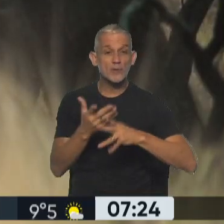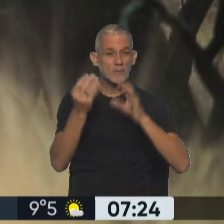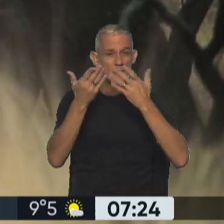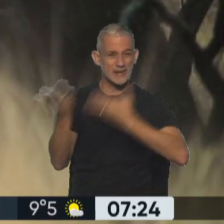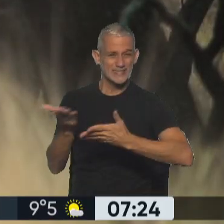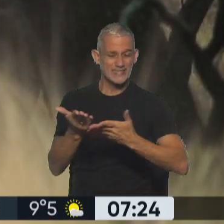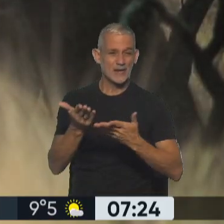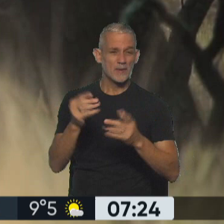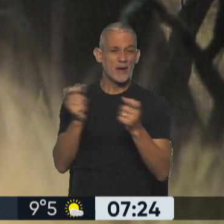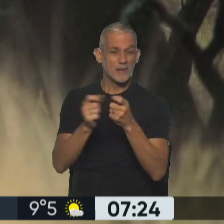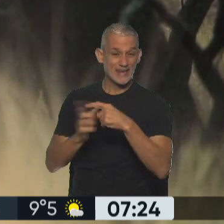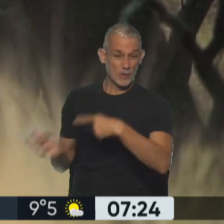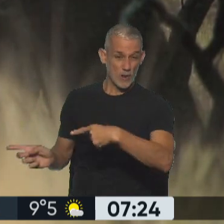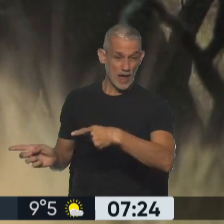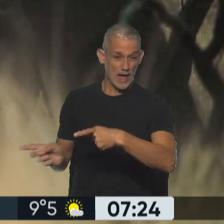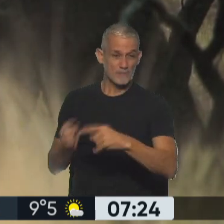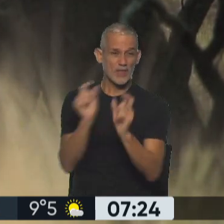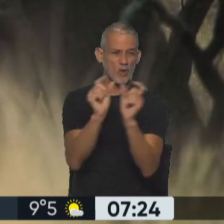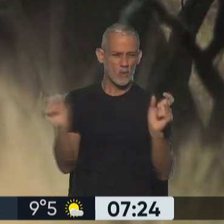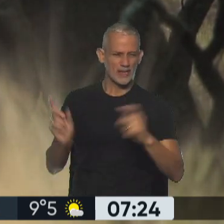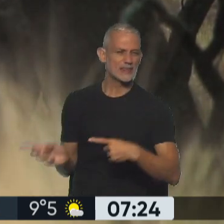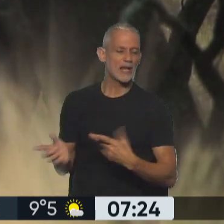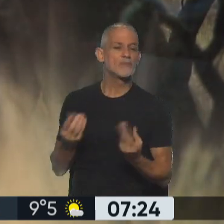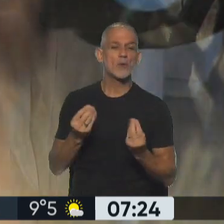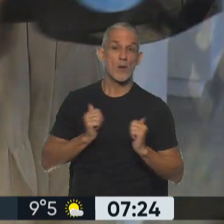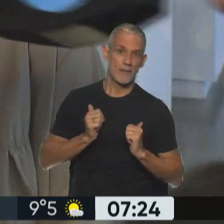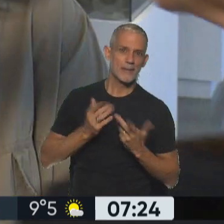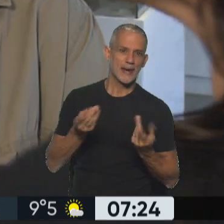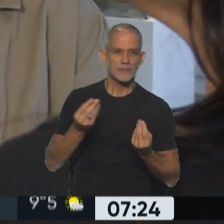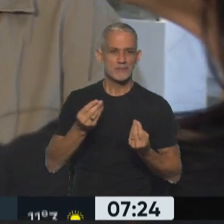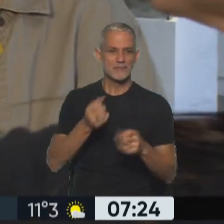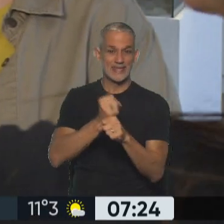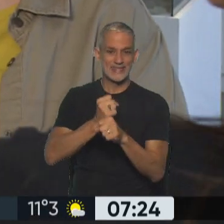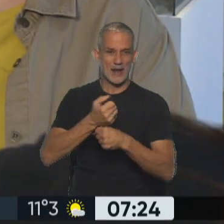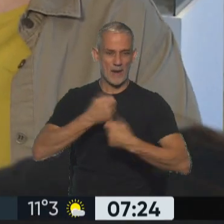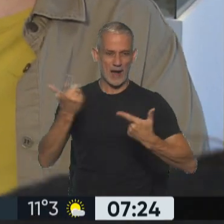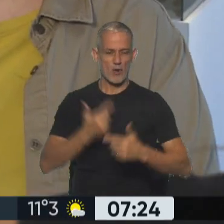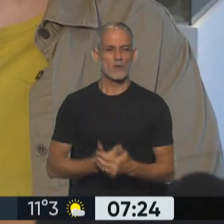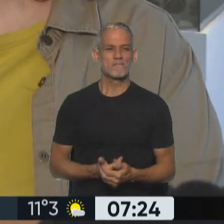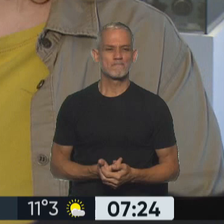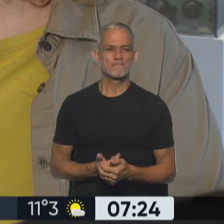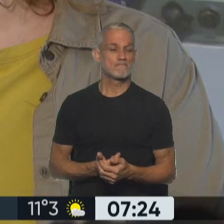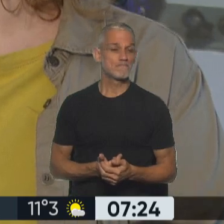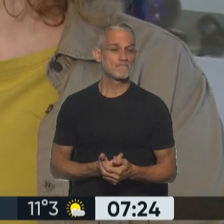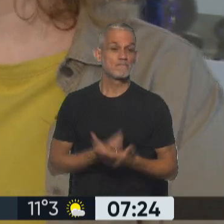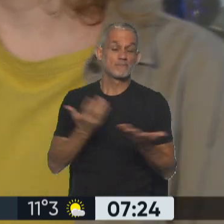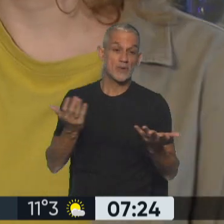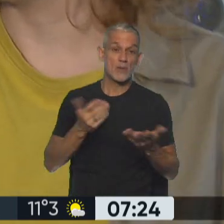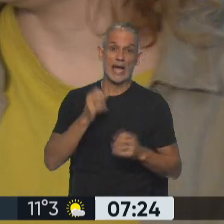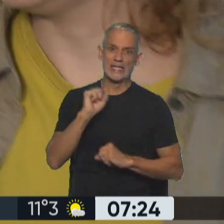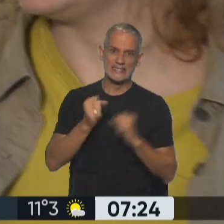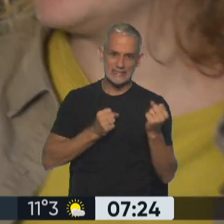la espera Cómo vivieron esta espera previa a presentar este trabajo con